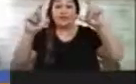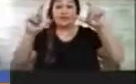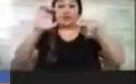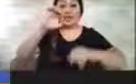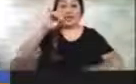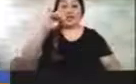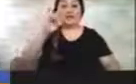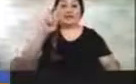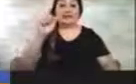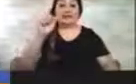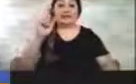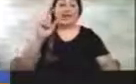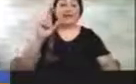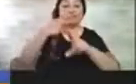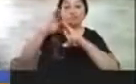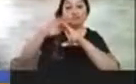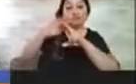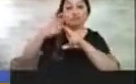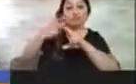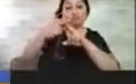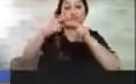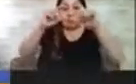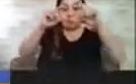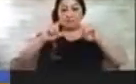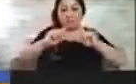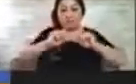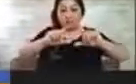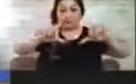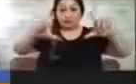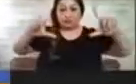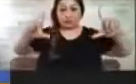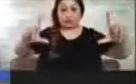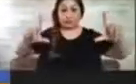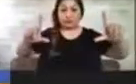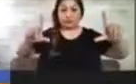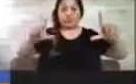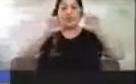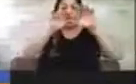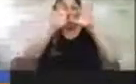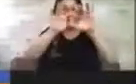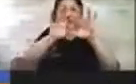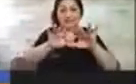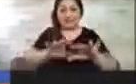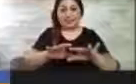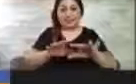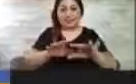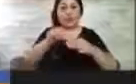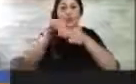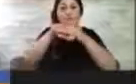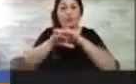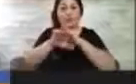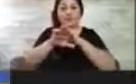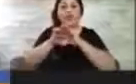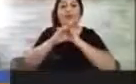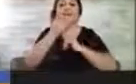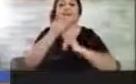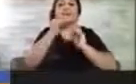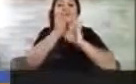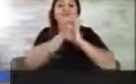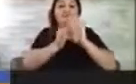descripción y se abre una caja de texto donde puedes escribir y guardar y en Facebook también.